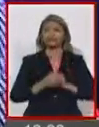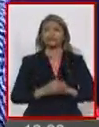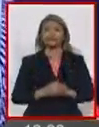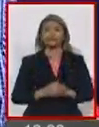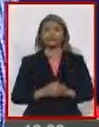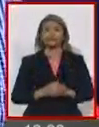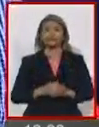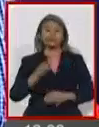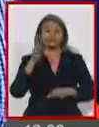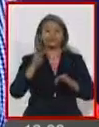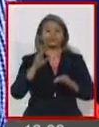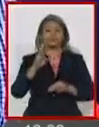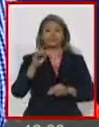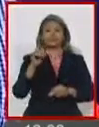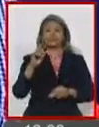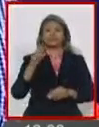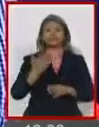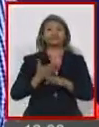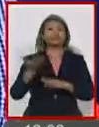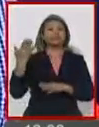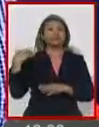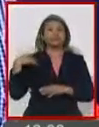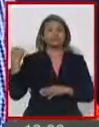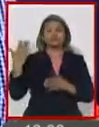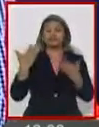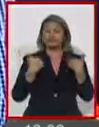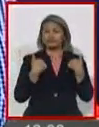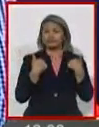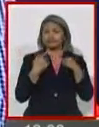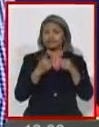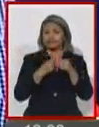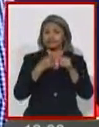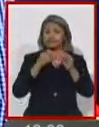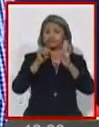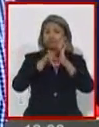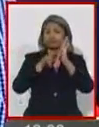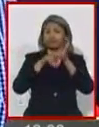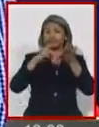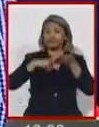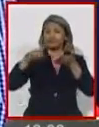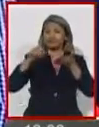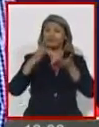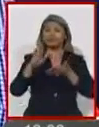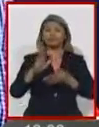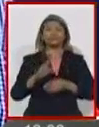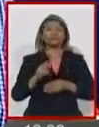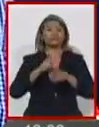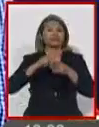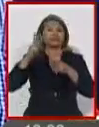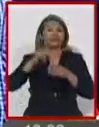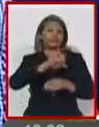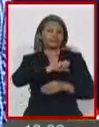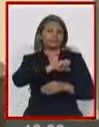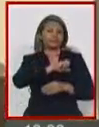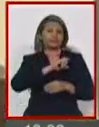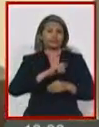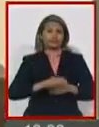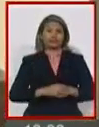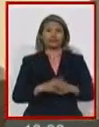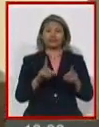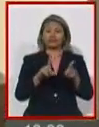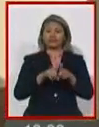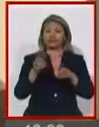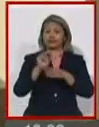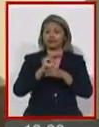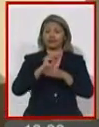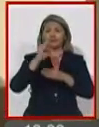institucionalidad. Si de la Barra ha sido comandante es porque tenía la primera nota de calificación en su carrera policial acumulada.